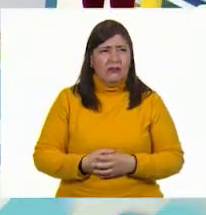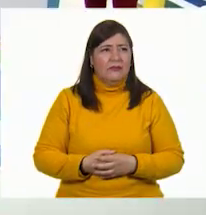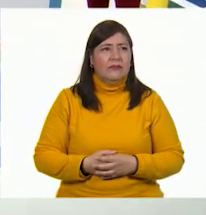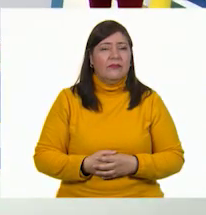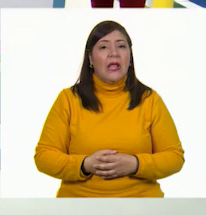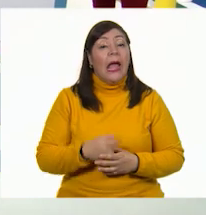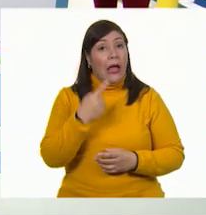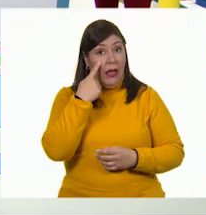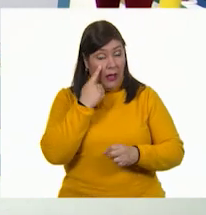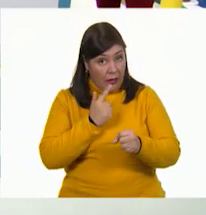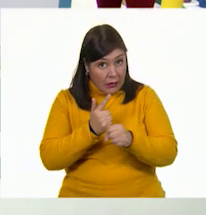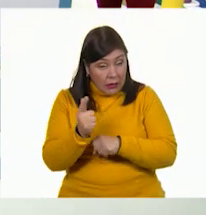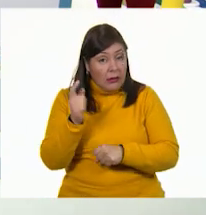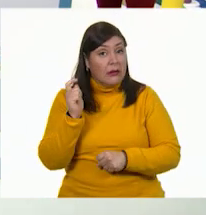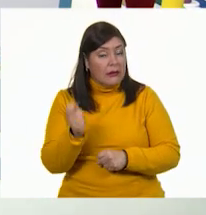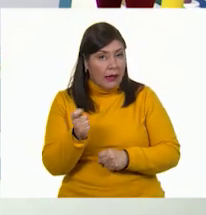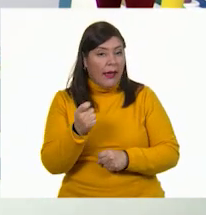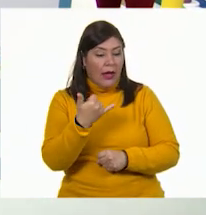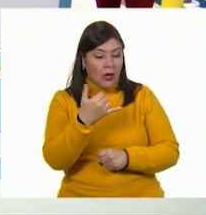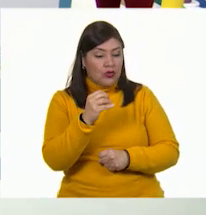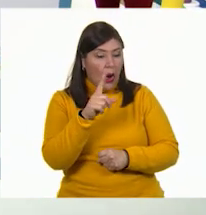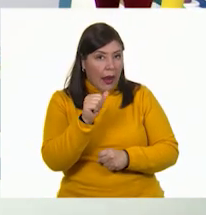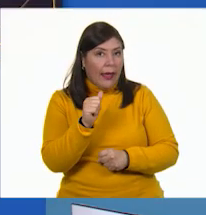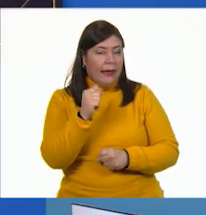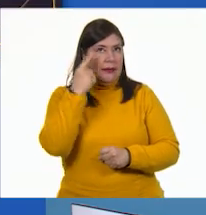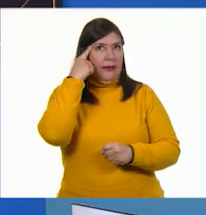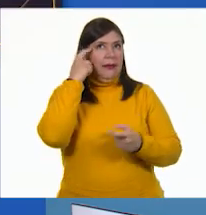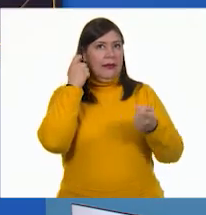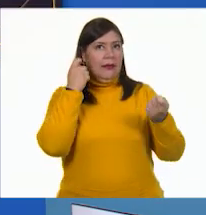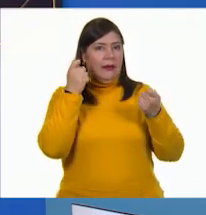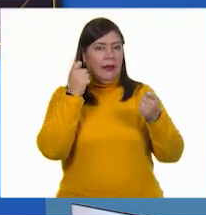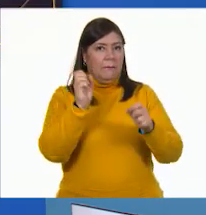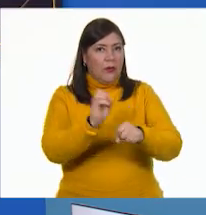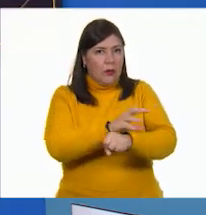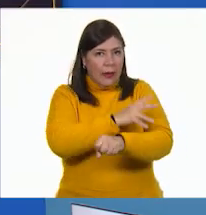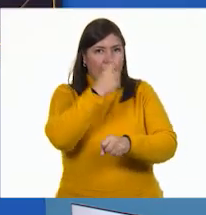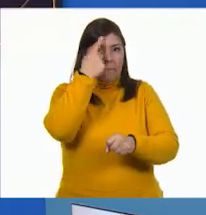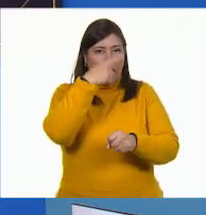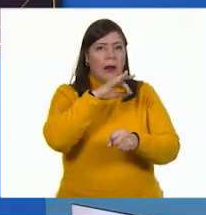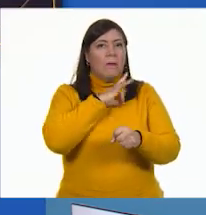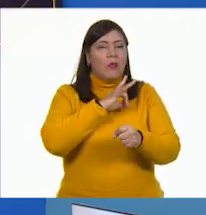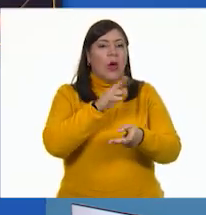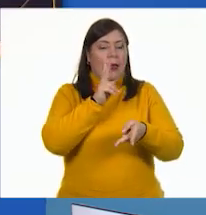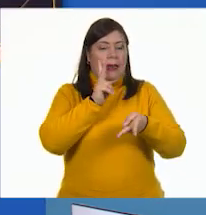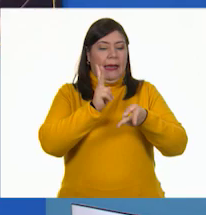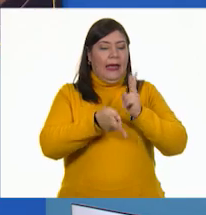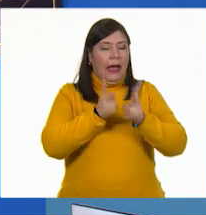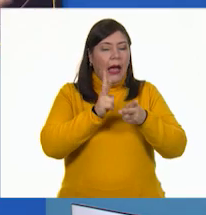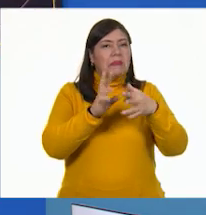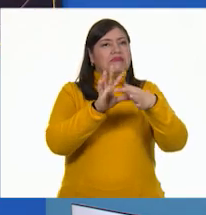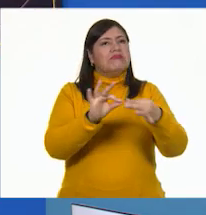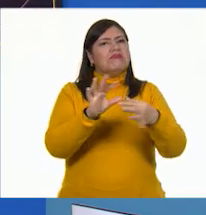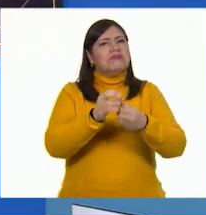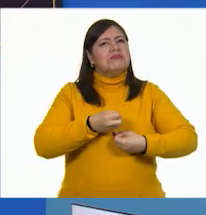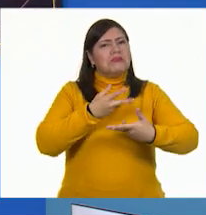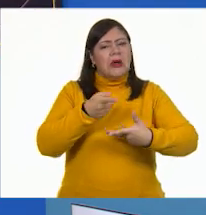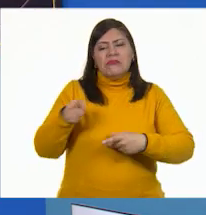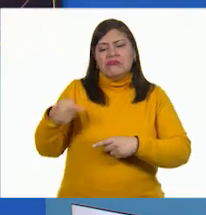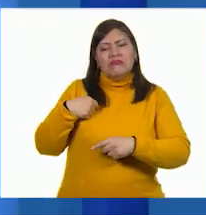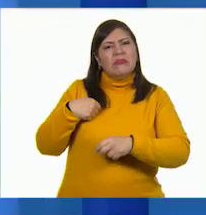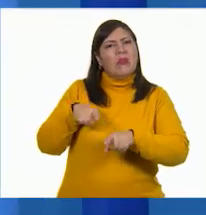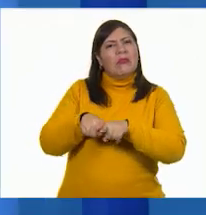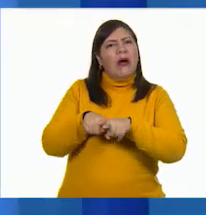¿Se dieron cuenta cómo Yola tiene que regular sus emociones para poder hablar de su familia y en especial de su hermanito